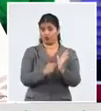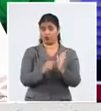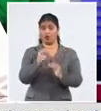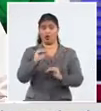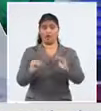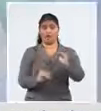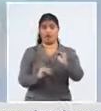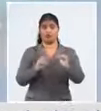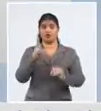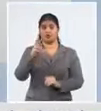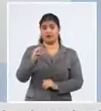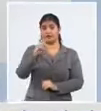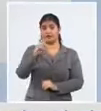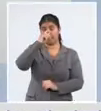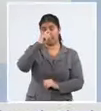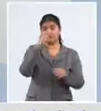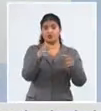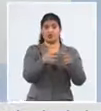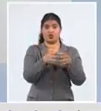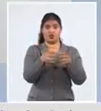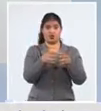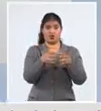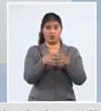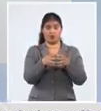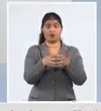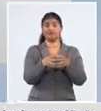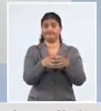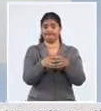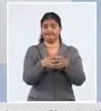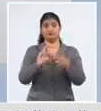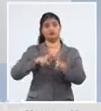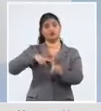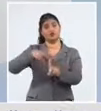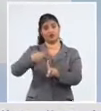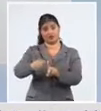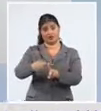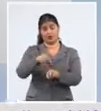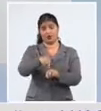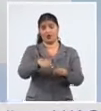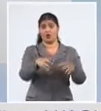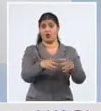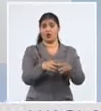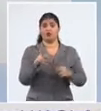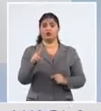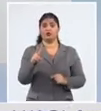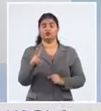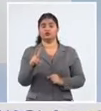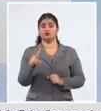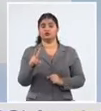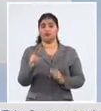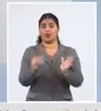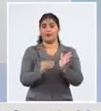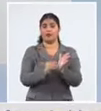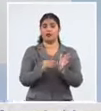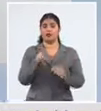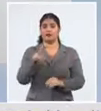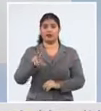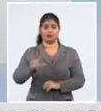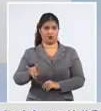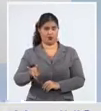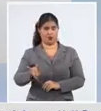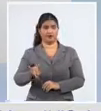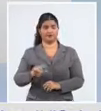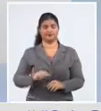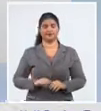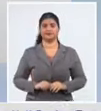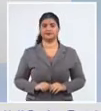2029, por encima de 2000. Realmente yo decía en días anteriores que parecía que el mensaje se